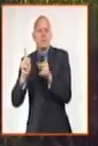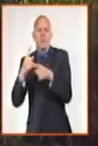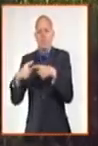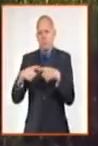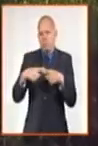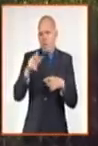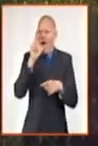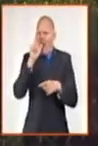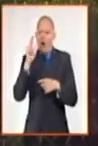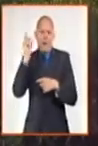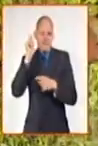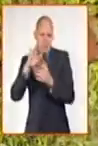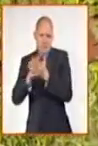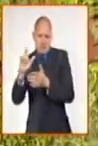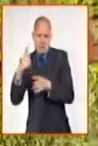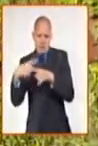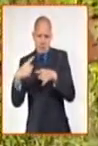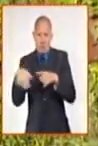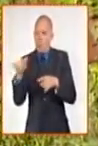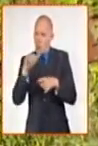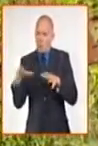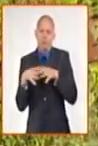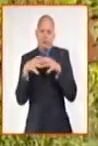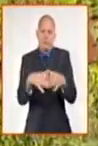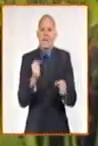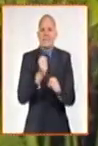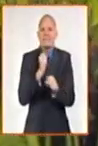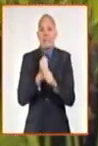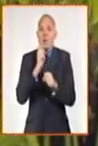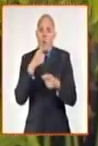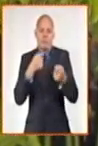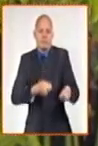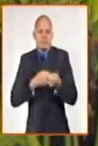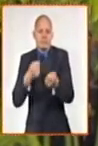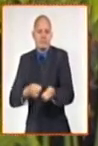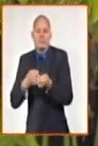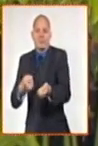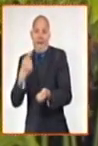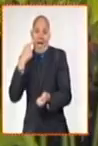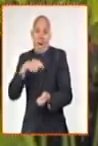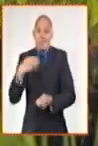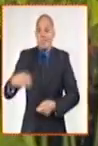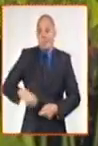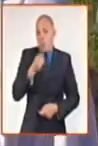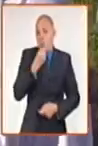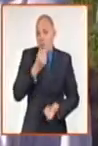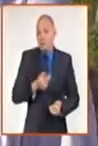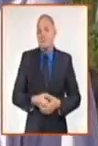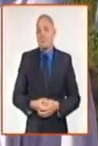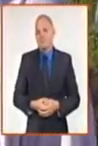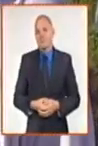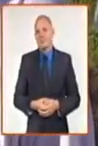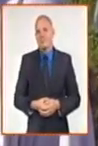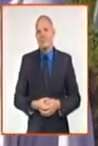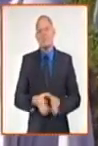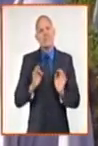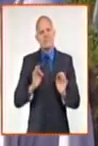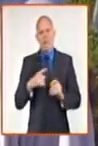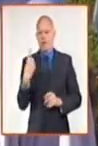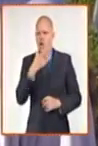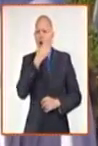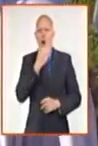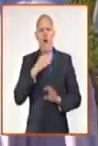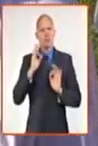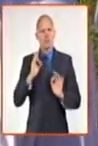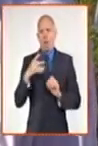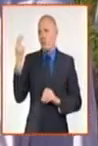unieron a los trabajadores de diferentes organopónicos de la provincia por la obtención de alimentos con cultivos de ciclo corto. La juventud siempre